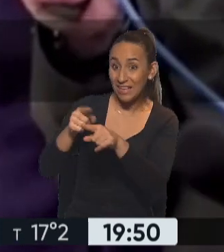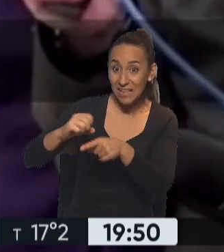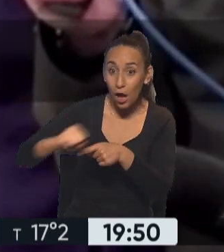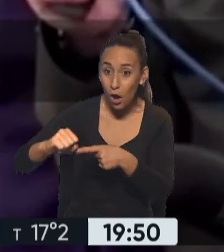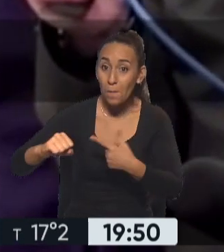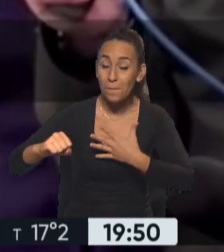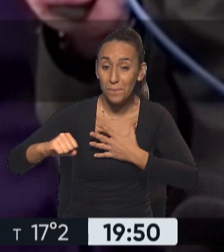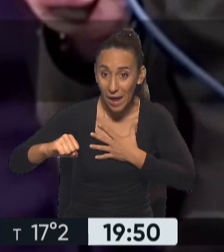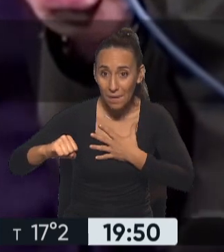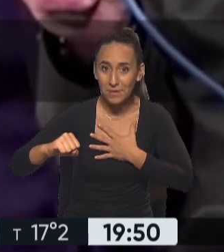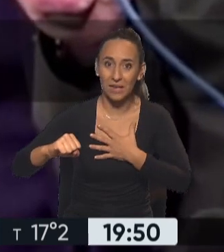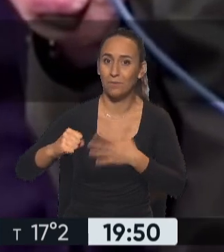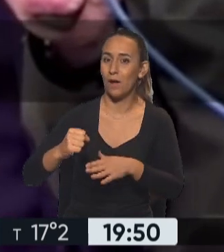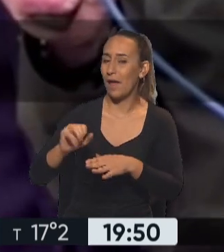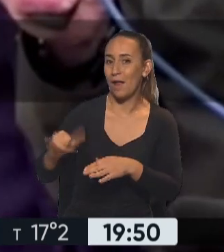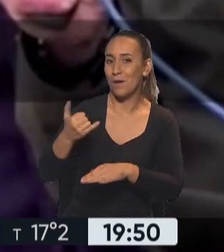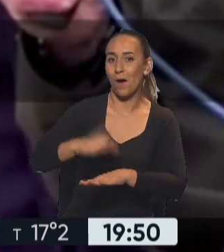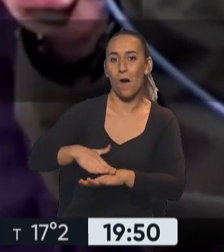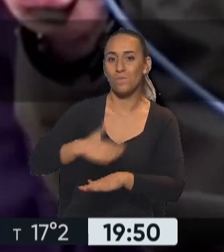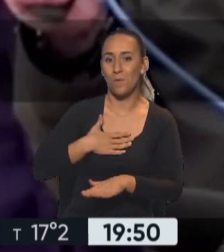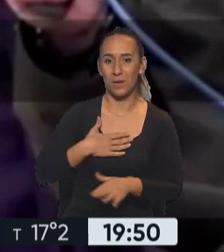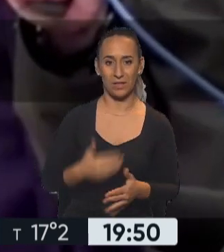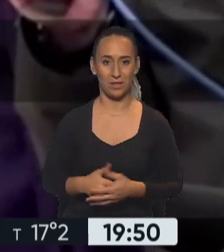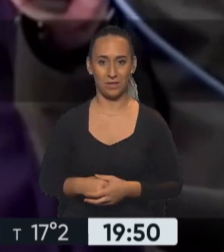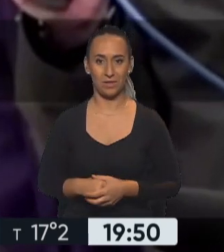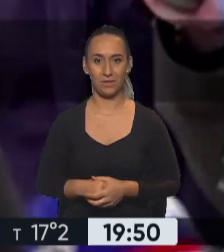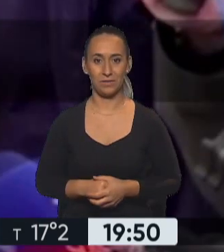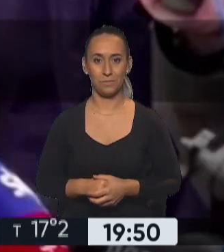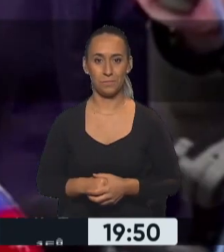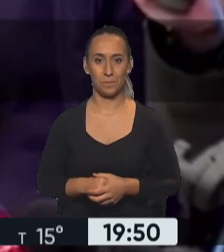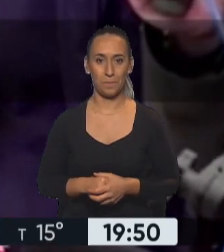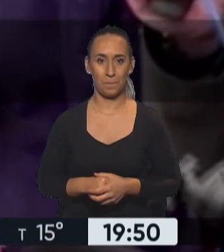because I'm fan now the Manchester City, I hope to score many goals.